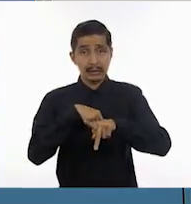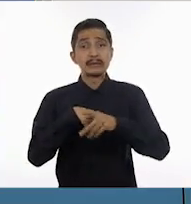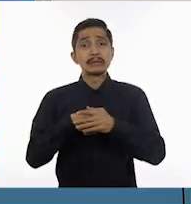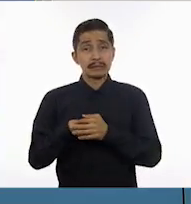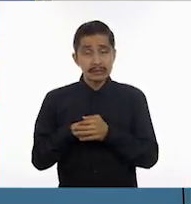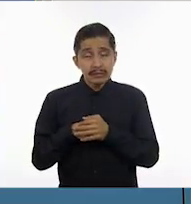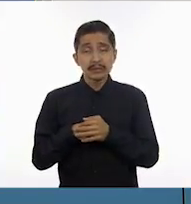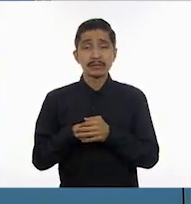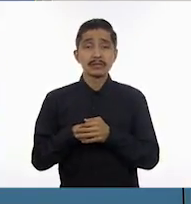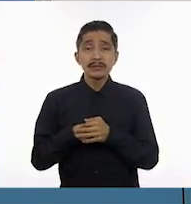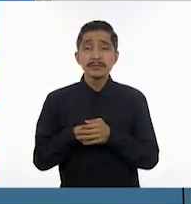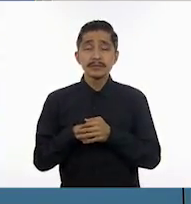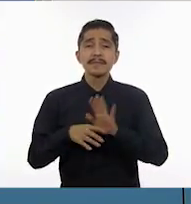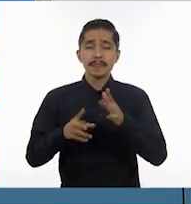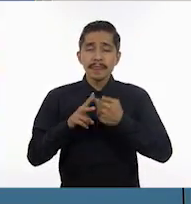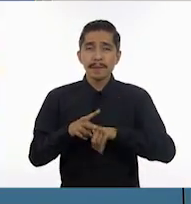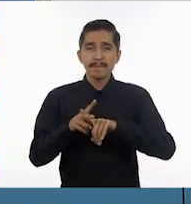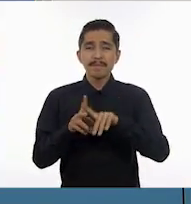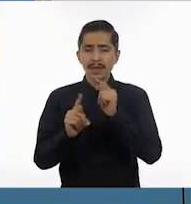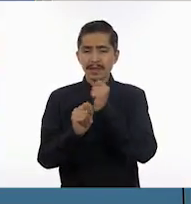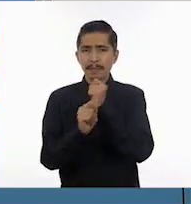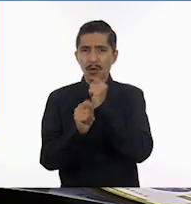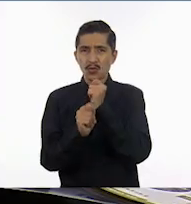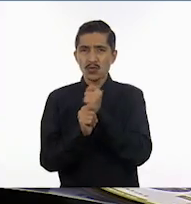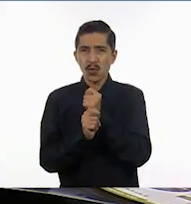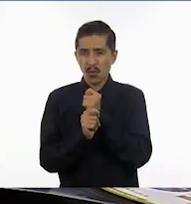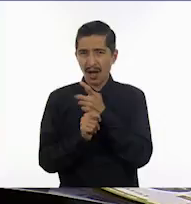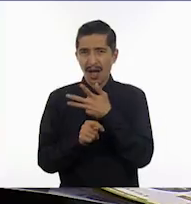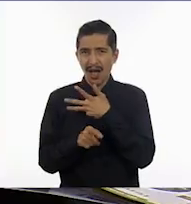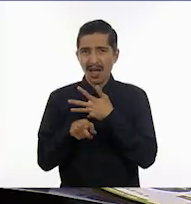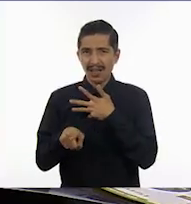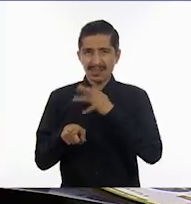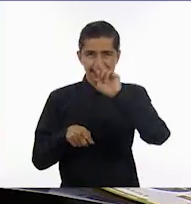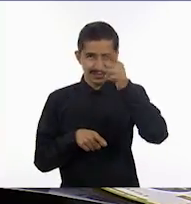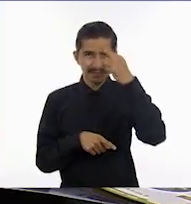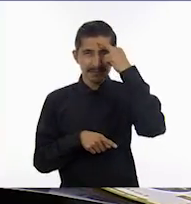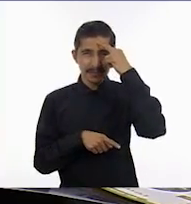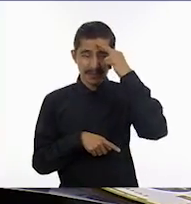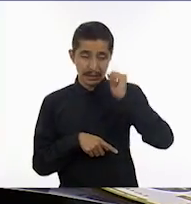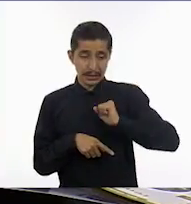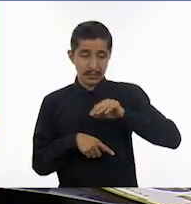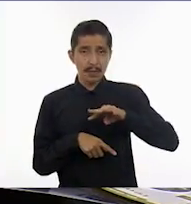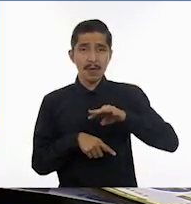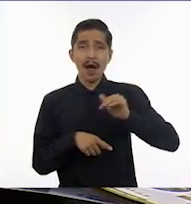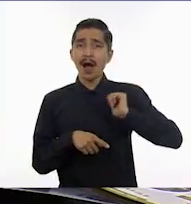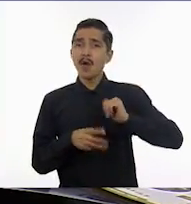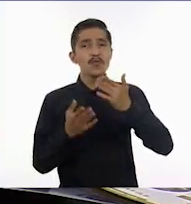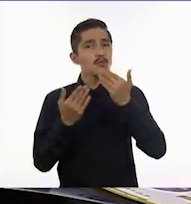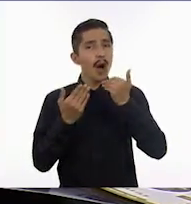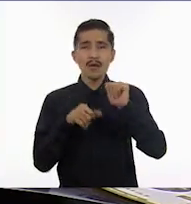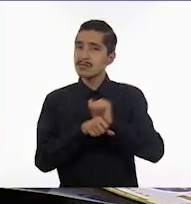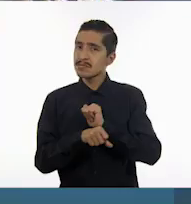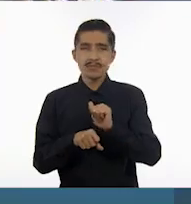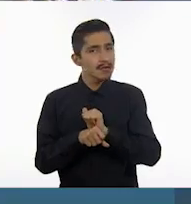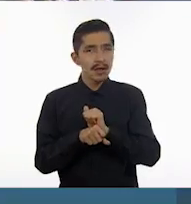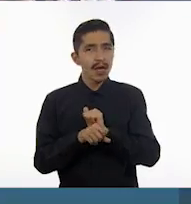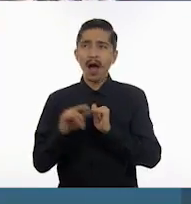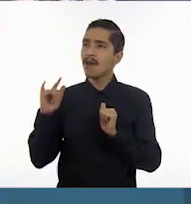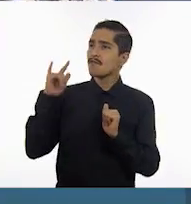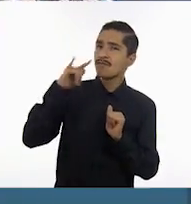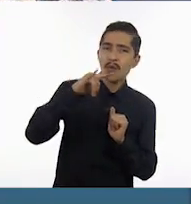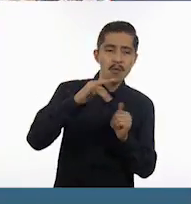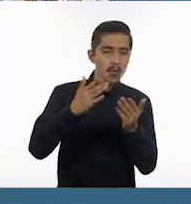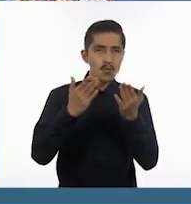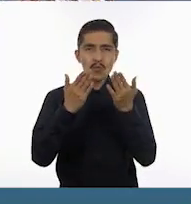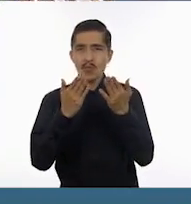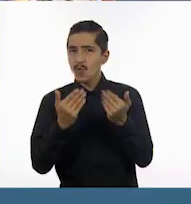Para empezar, debido a los medios de transporte que había disponibles. Recuerden que en esa época no existían los coches, ni mucho menos los aviones, y